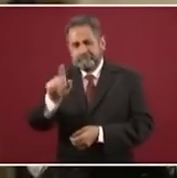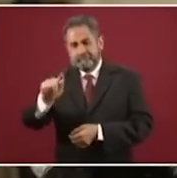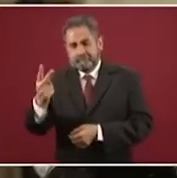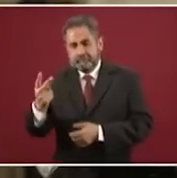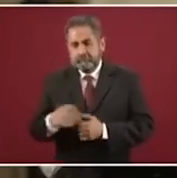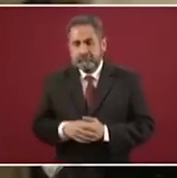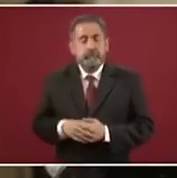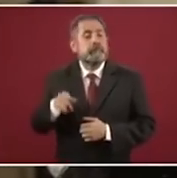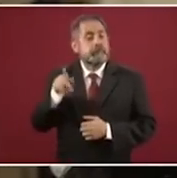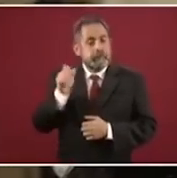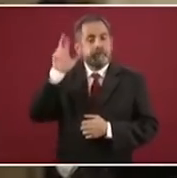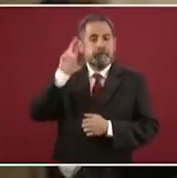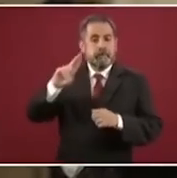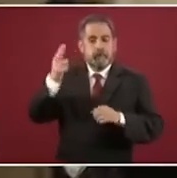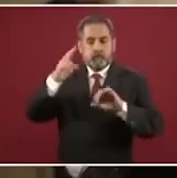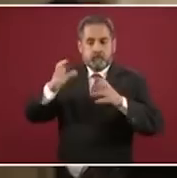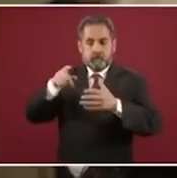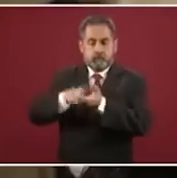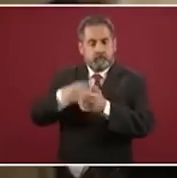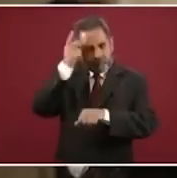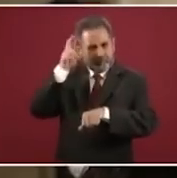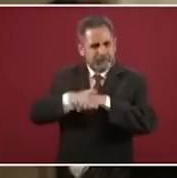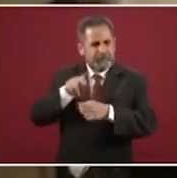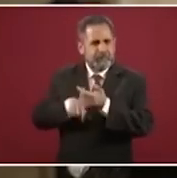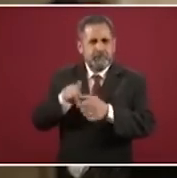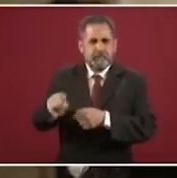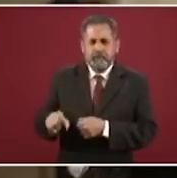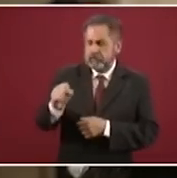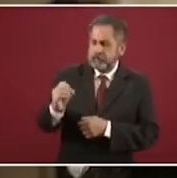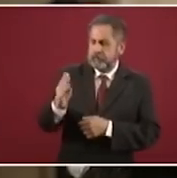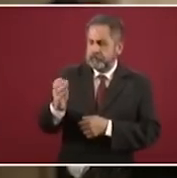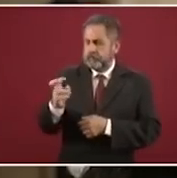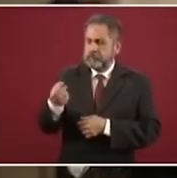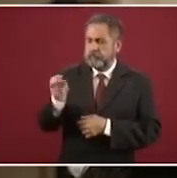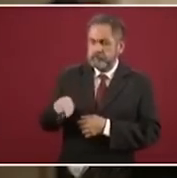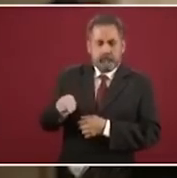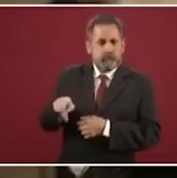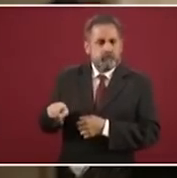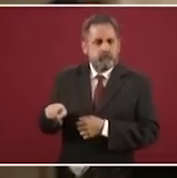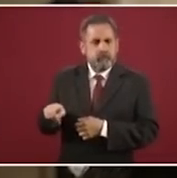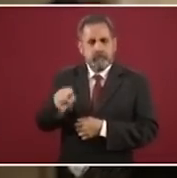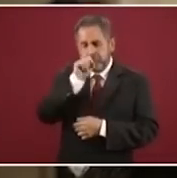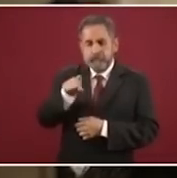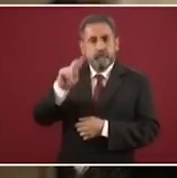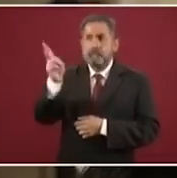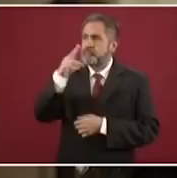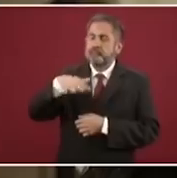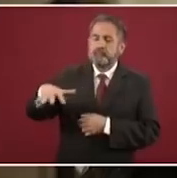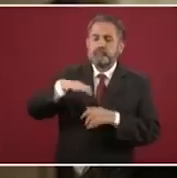1972. Estaba la universidad, llegando el rector Soberón, don Guillermo Soberón Acevedo, y la